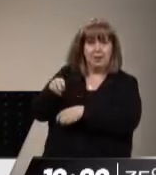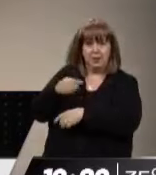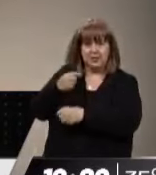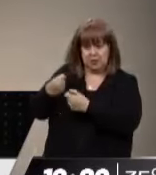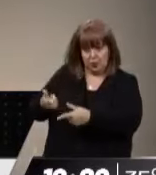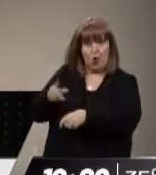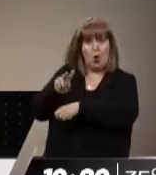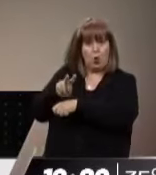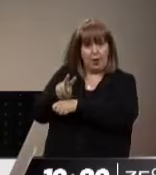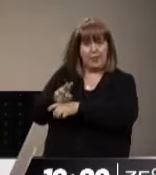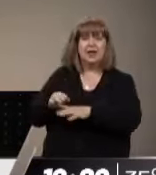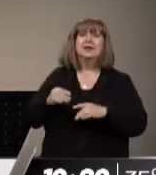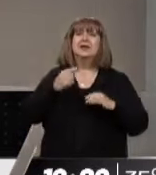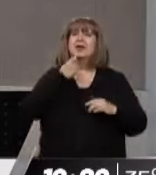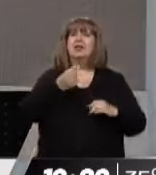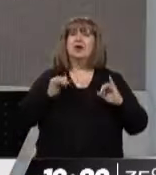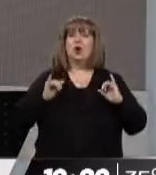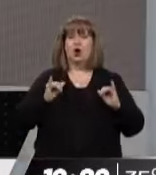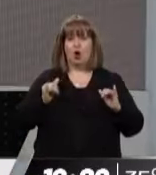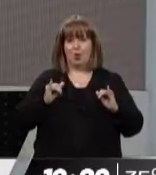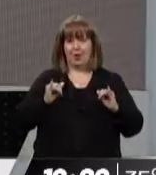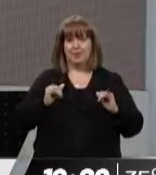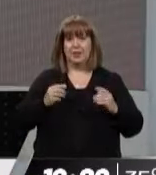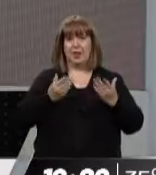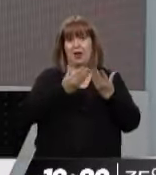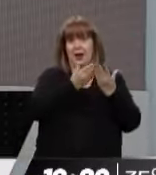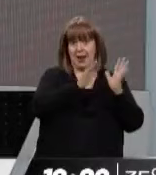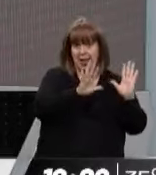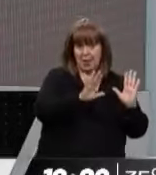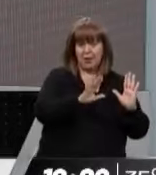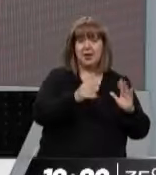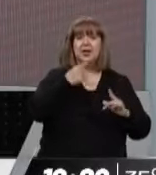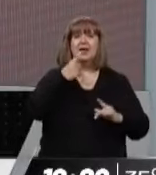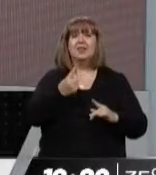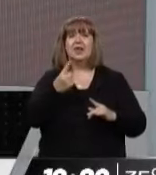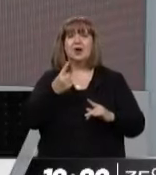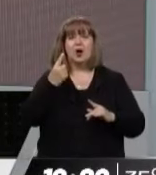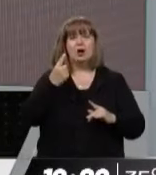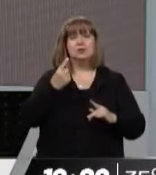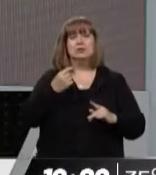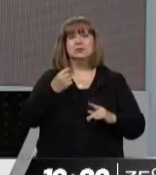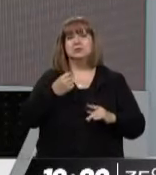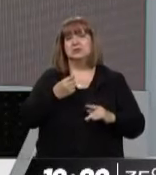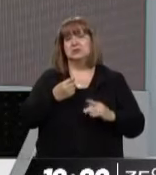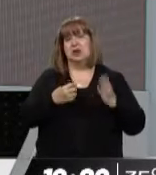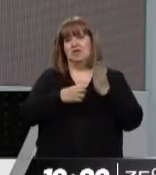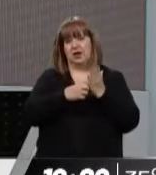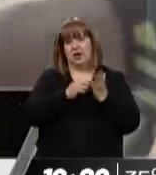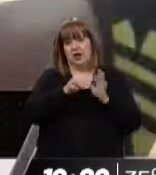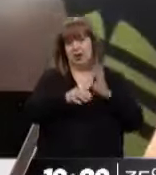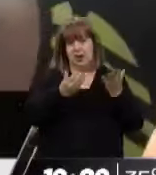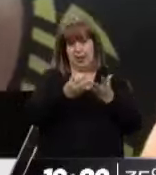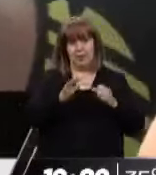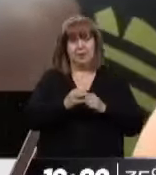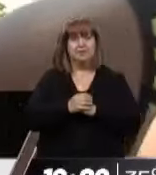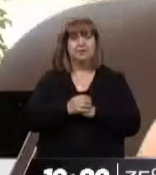de la comunidad. Esto decía el joven minutos después de ser liberado y de saber que no lo iban a imputar por abuso. Sé